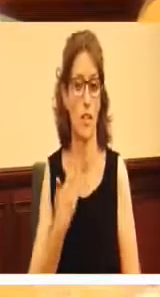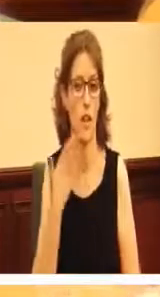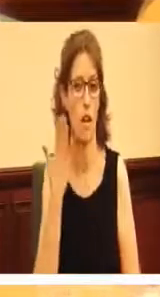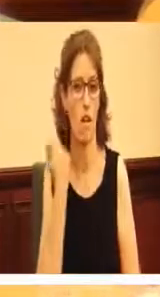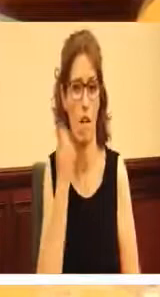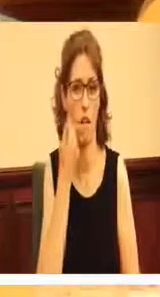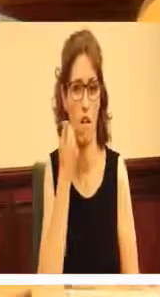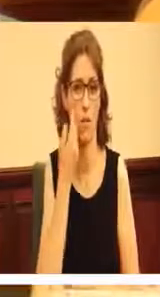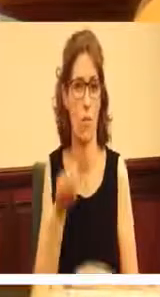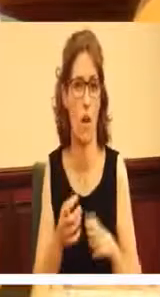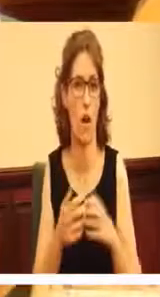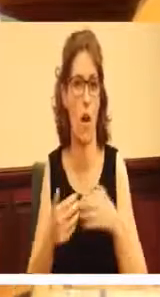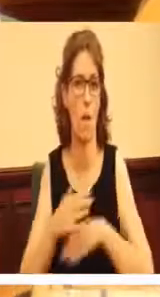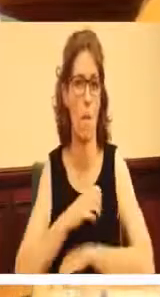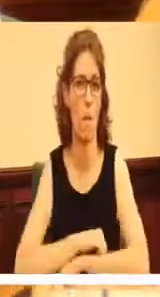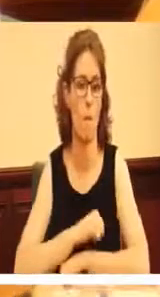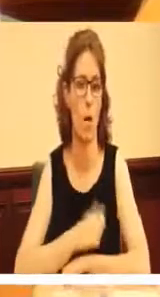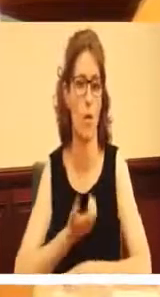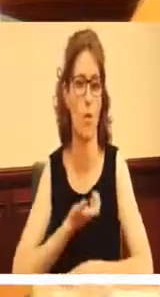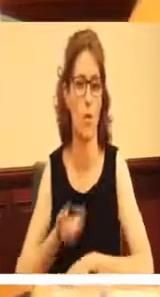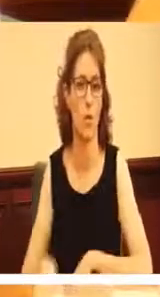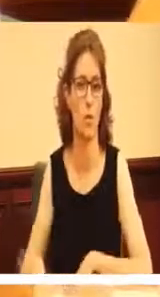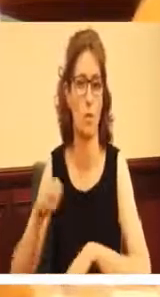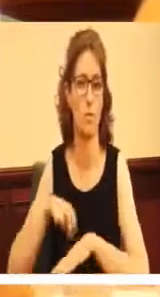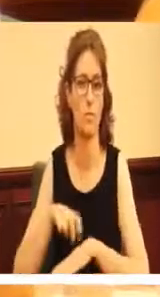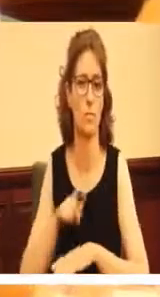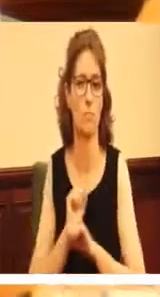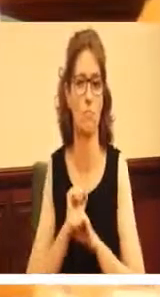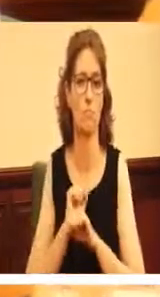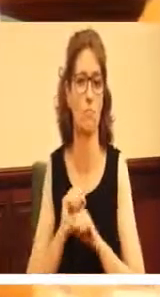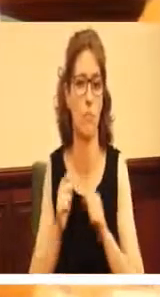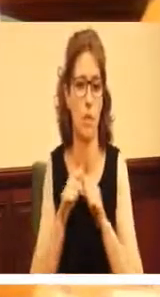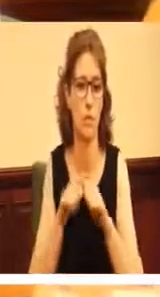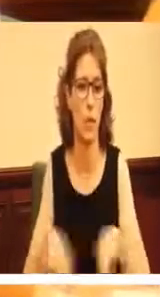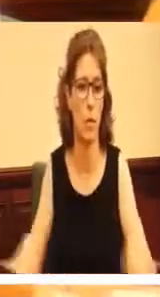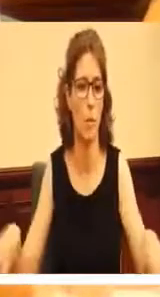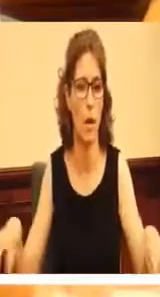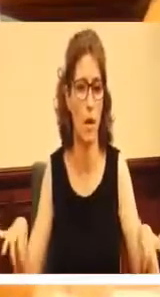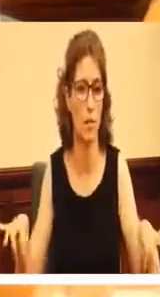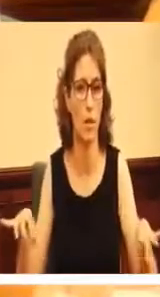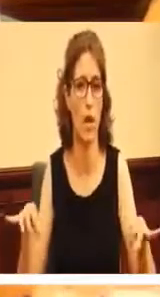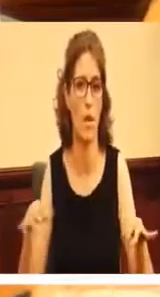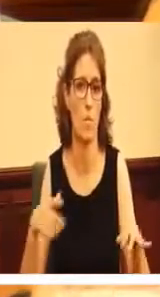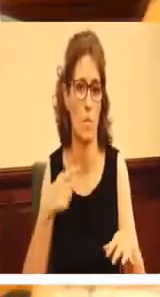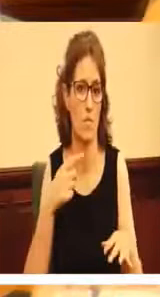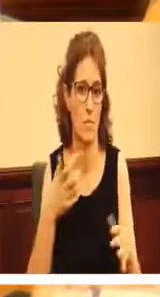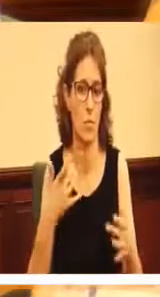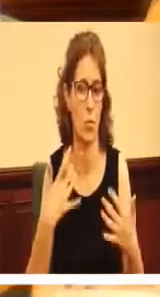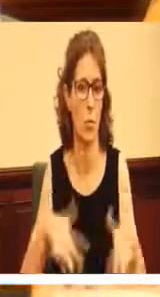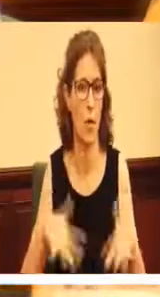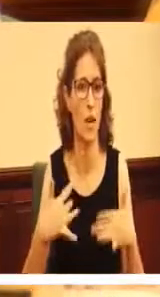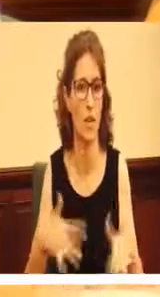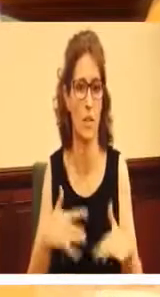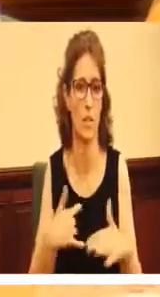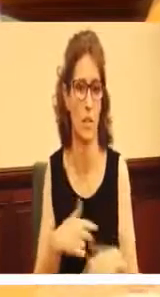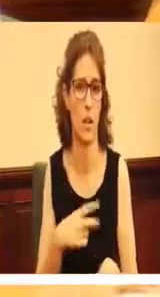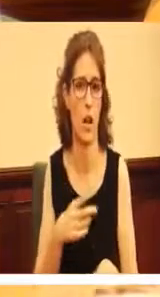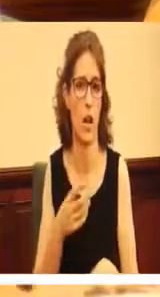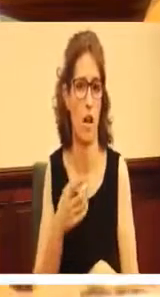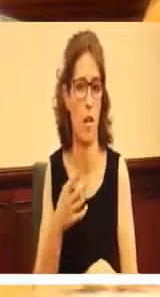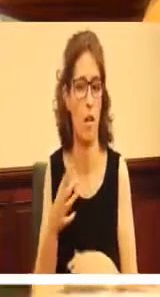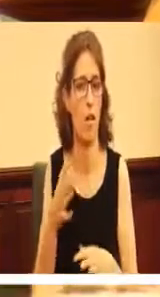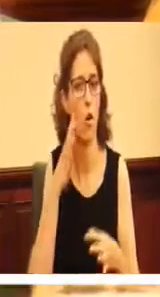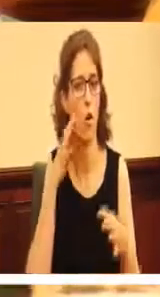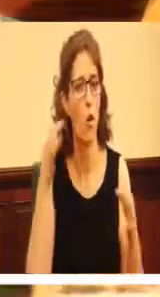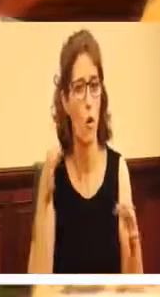al balcón del ayuntamiento cuando se despliegue la pancarta, pero bueno, pues me alegra que ustedes sean coherentes y